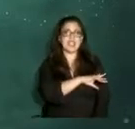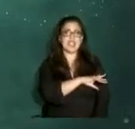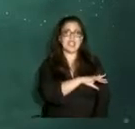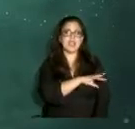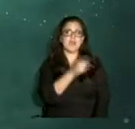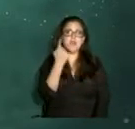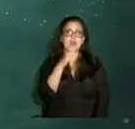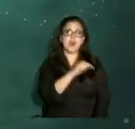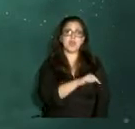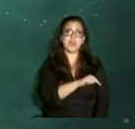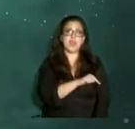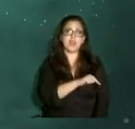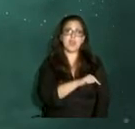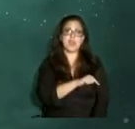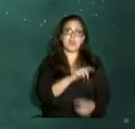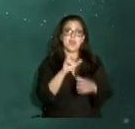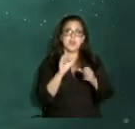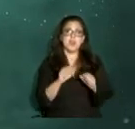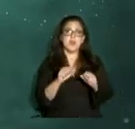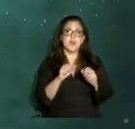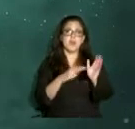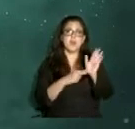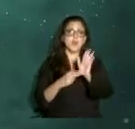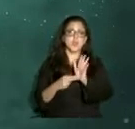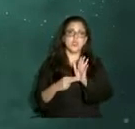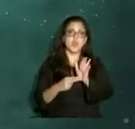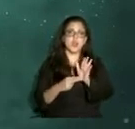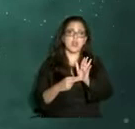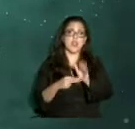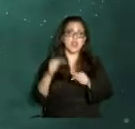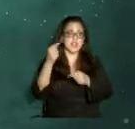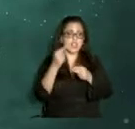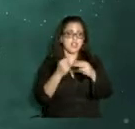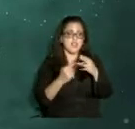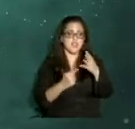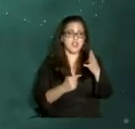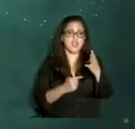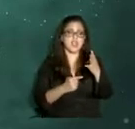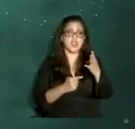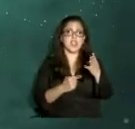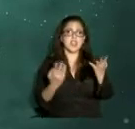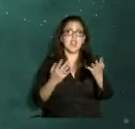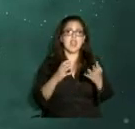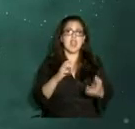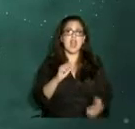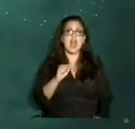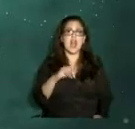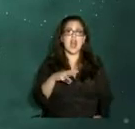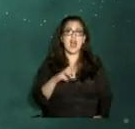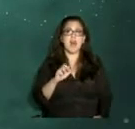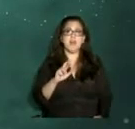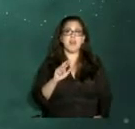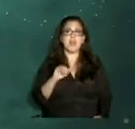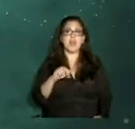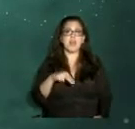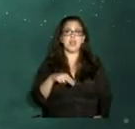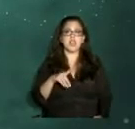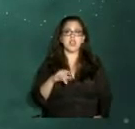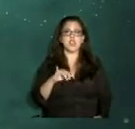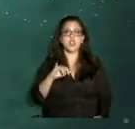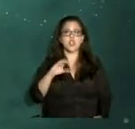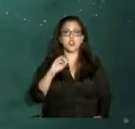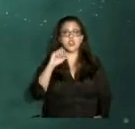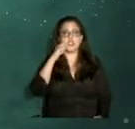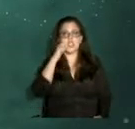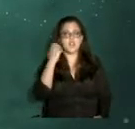territorio podemos distinguir una docena de poblaciones amerindias originarias, nativoamericanas, que vivían aquí desde hace miles de